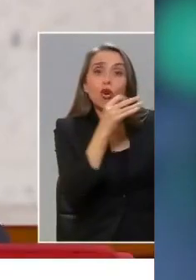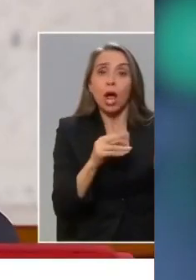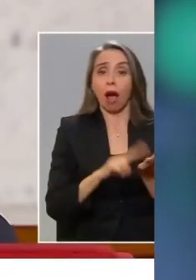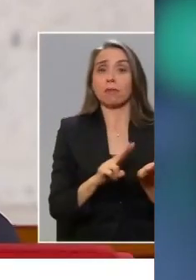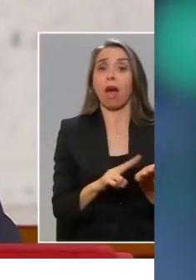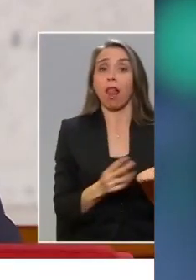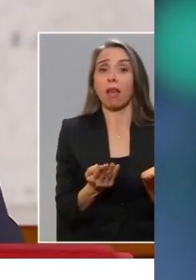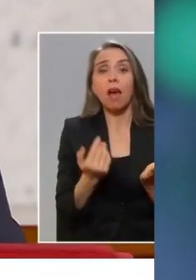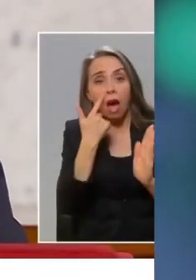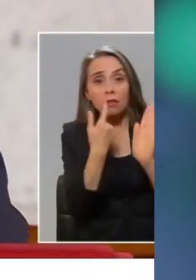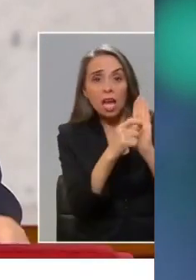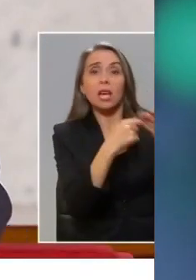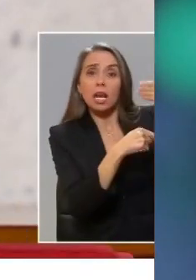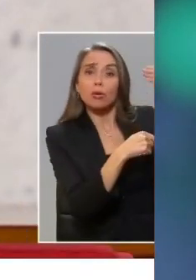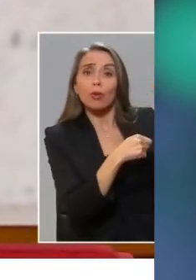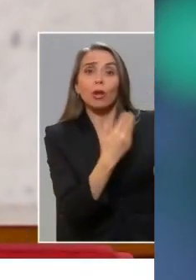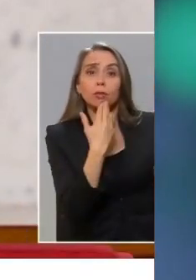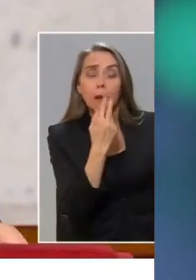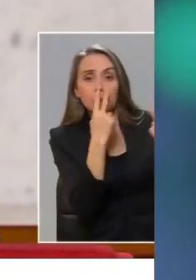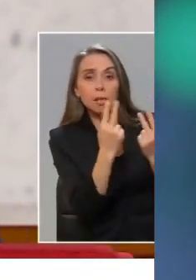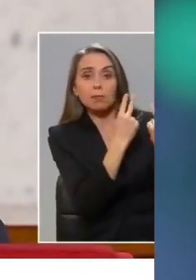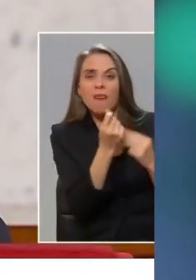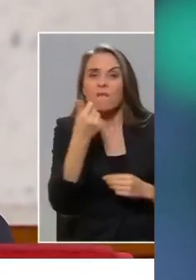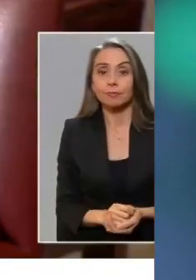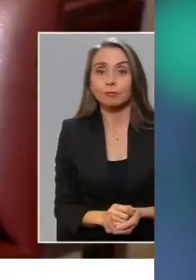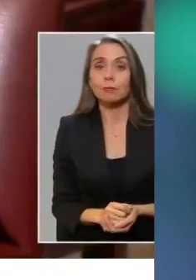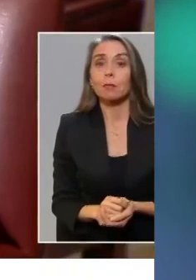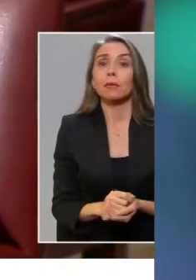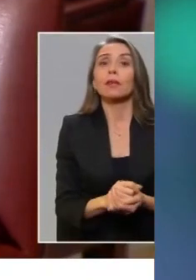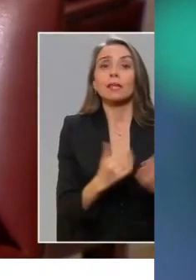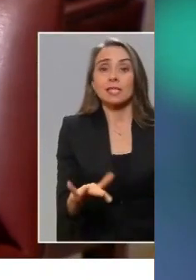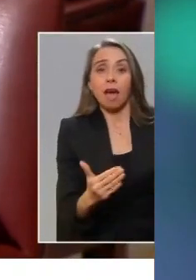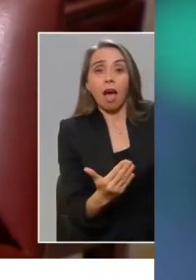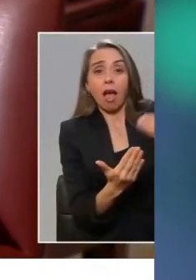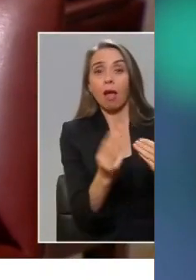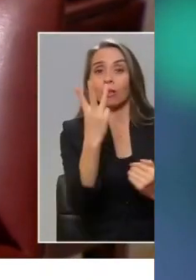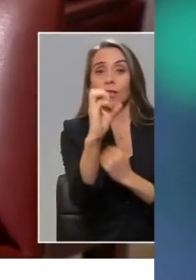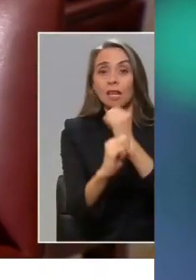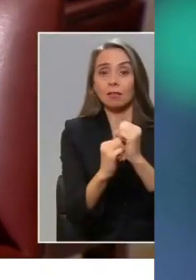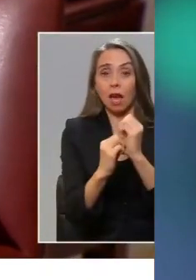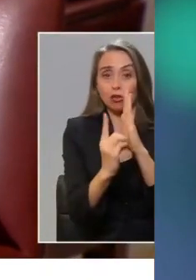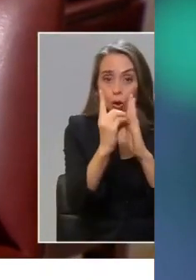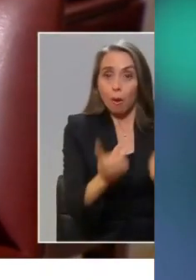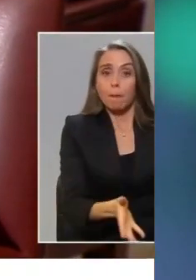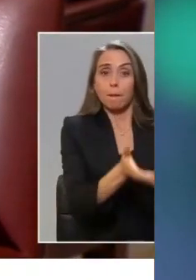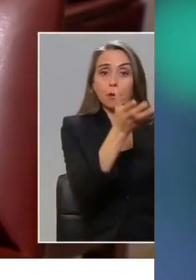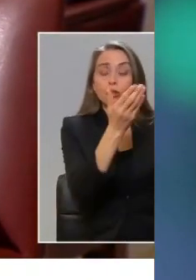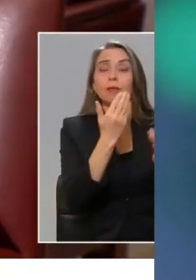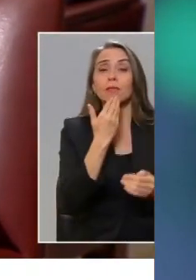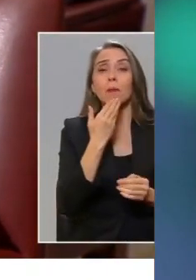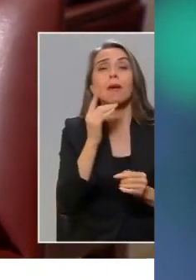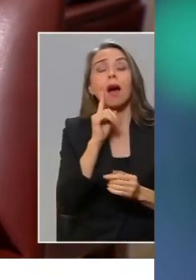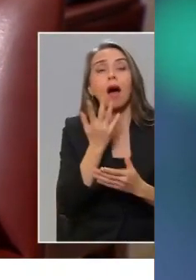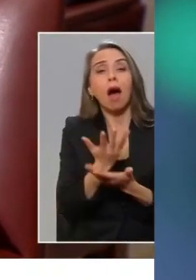esto fue muy destacado por algunos sectores de la oposición para algunos fue la única cosa positiva de este último discurso